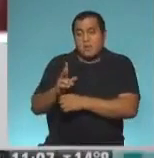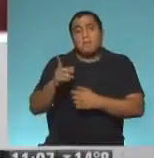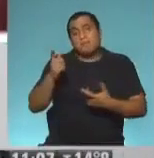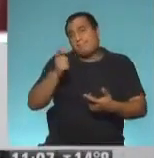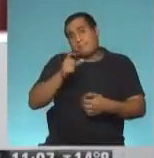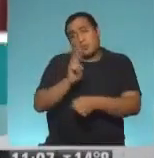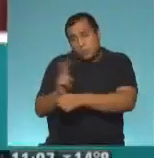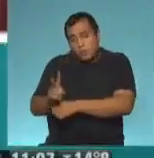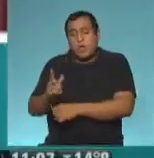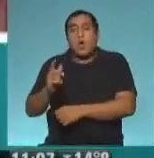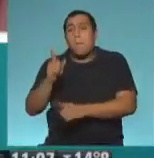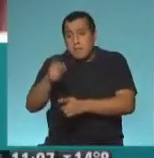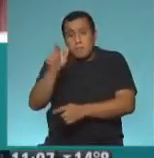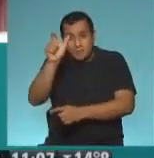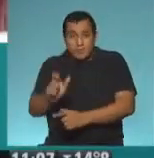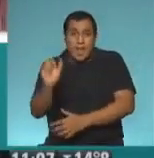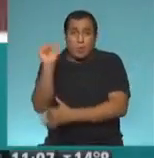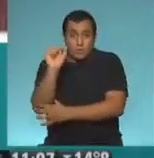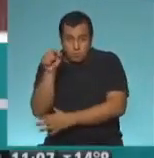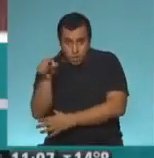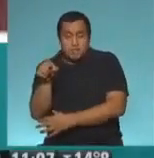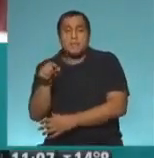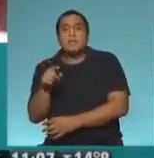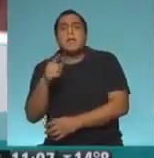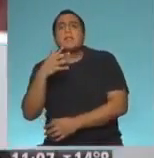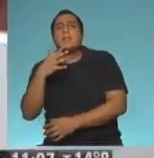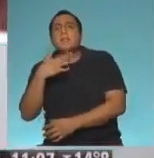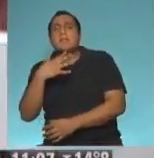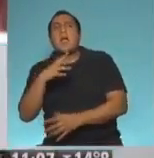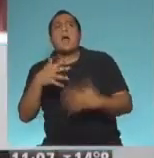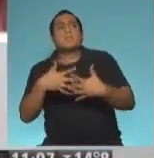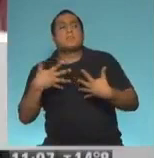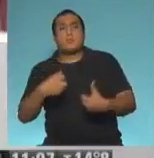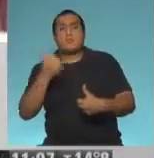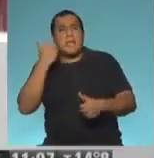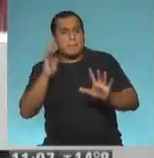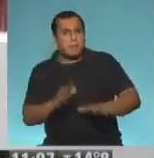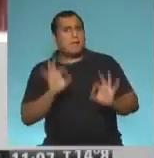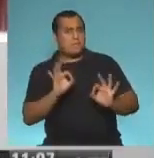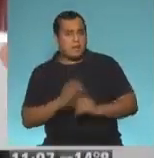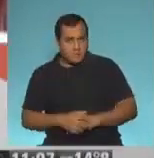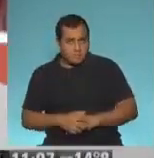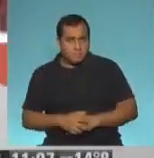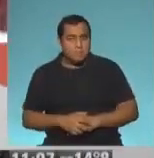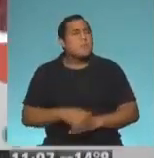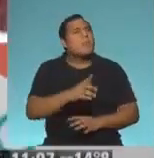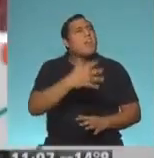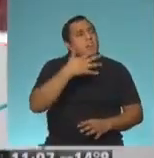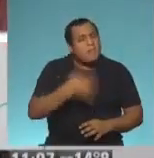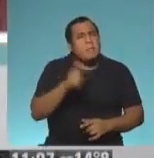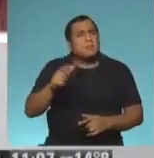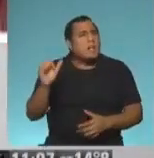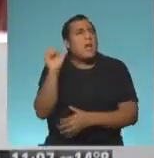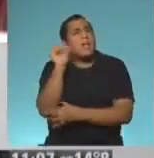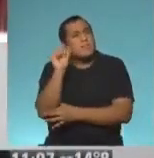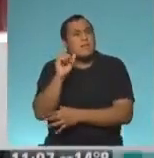sea, los mismos adultos con autismo, sepan que el sistema de salud puede estar preparado. ¿Cuál es la realidad de las personas diagnosticadas de